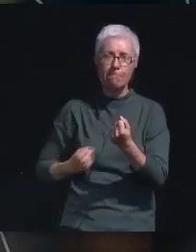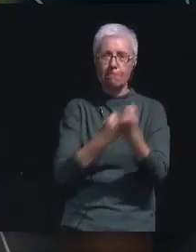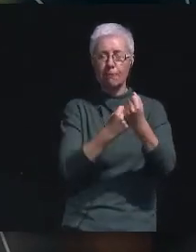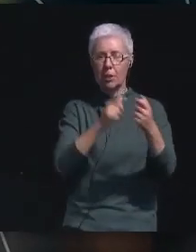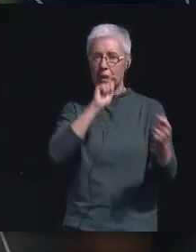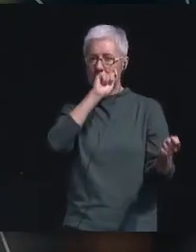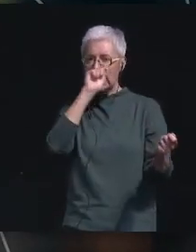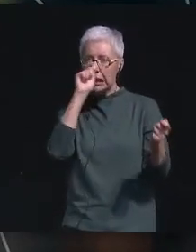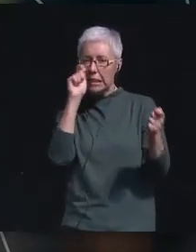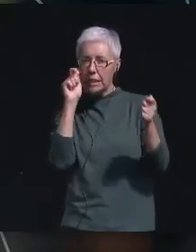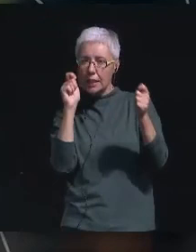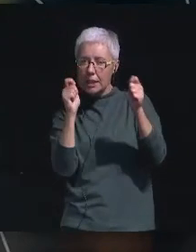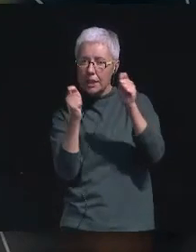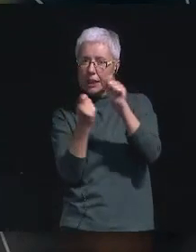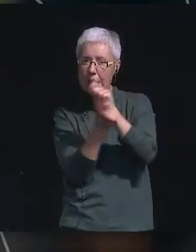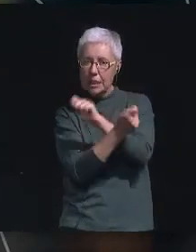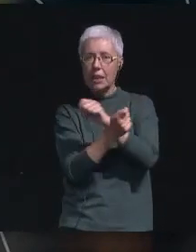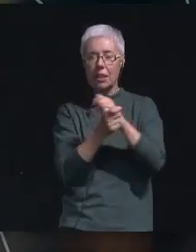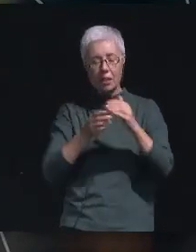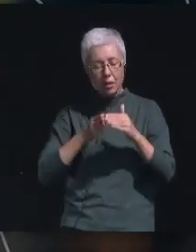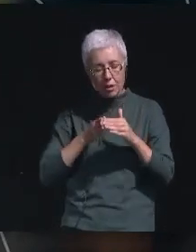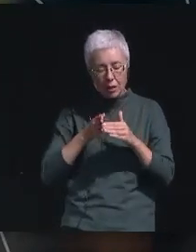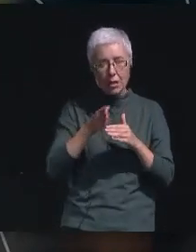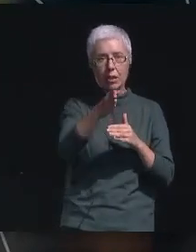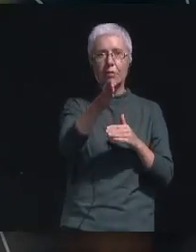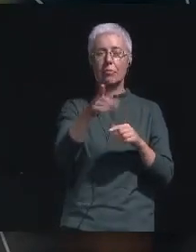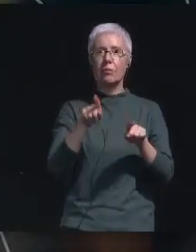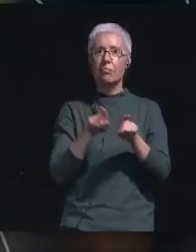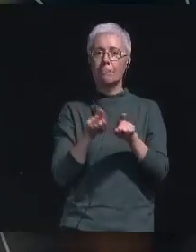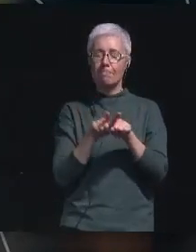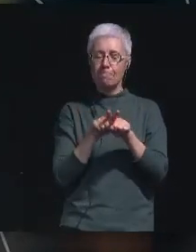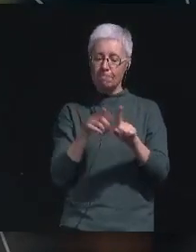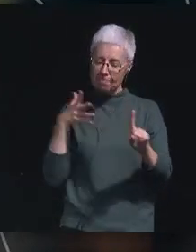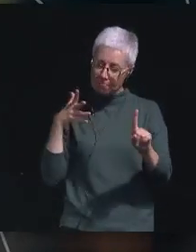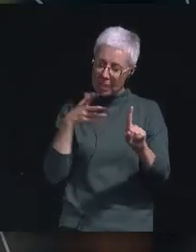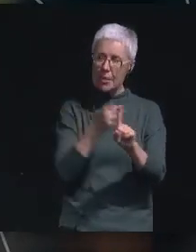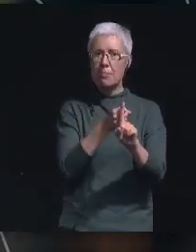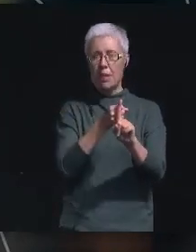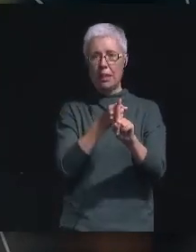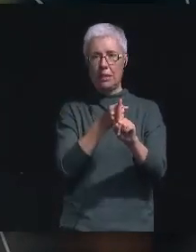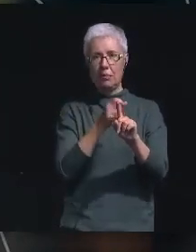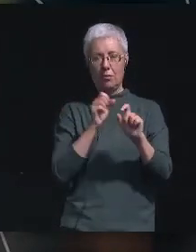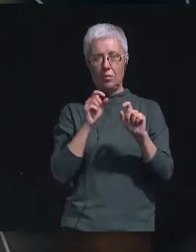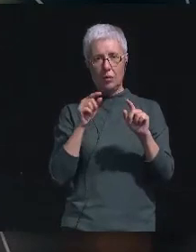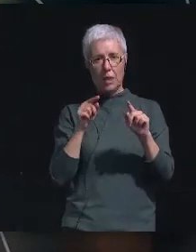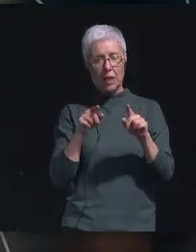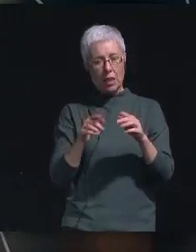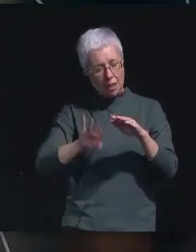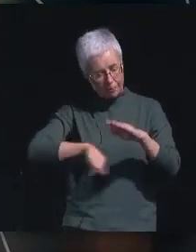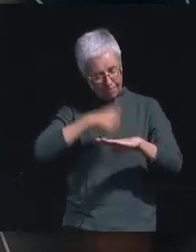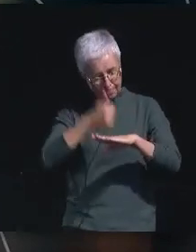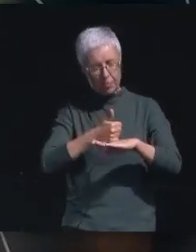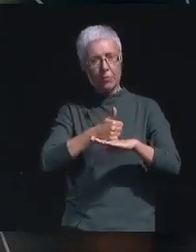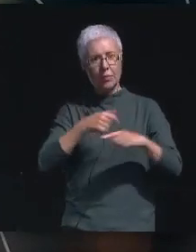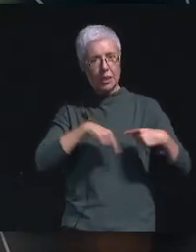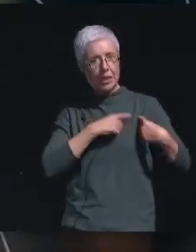transición de estas organizaciones y conseguir organizaciones centradas realmente en el propósito y en crear